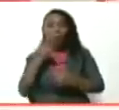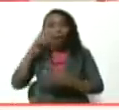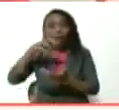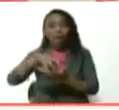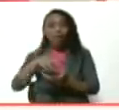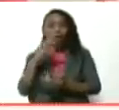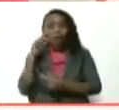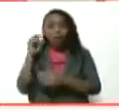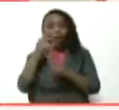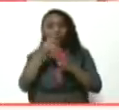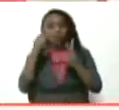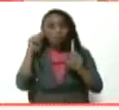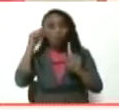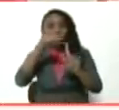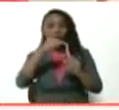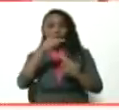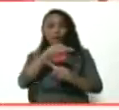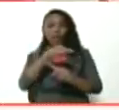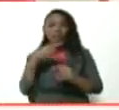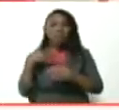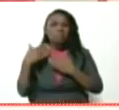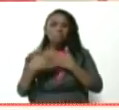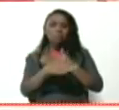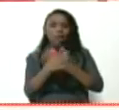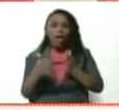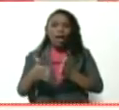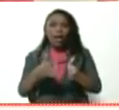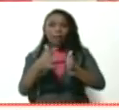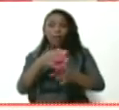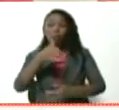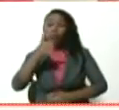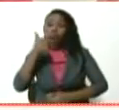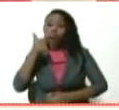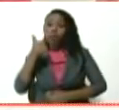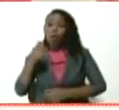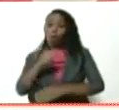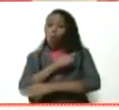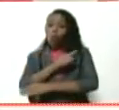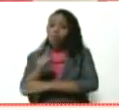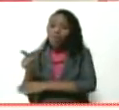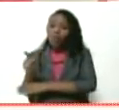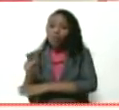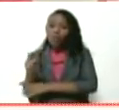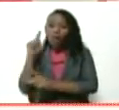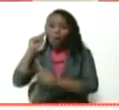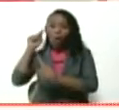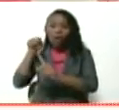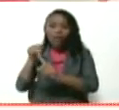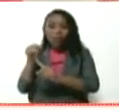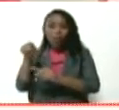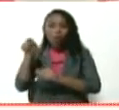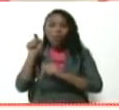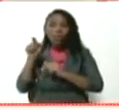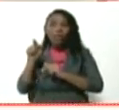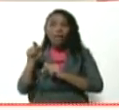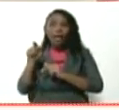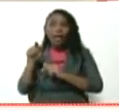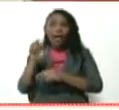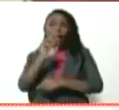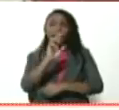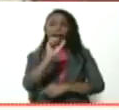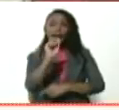Creo que Falcón va en el camino correcto de cumplimiento de las metas del